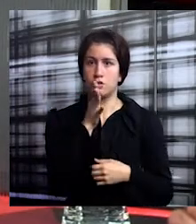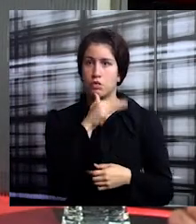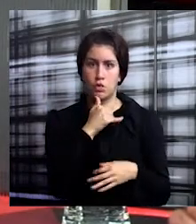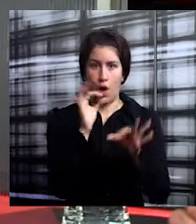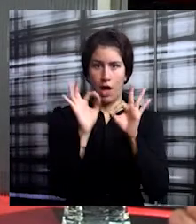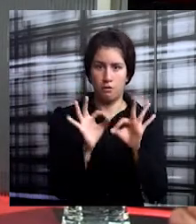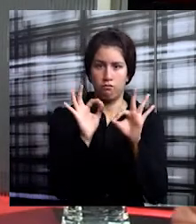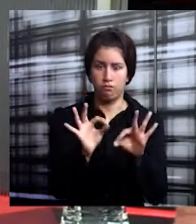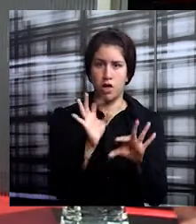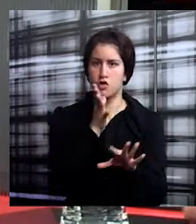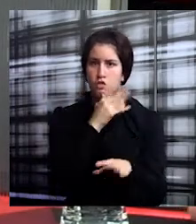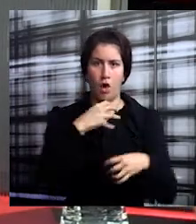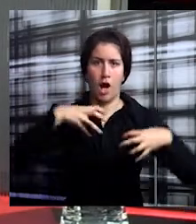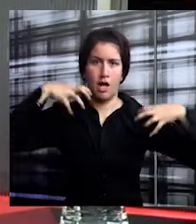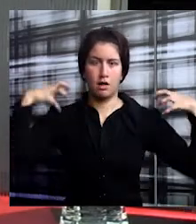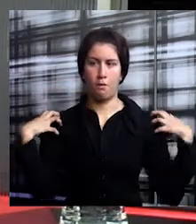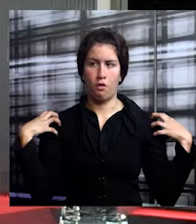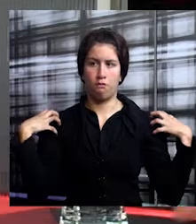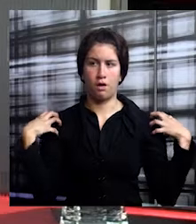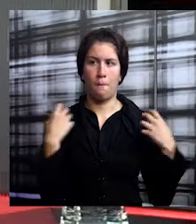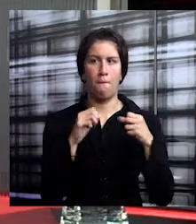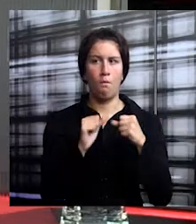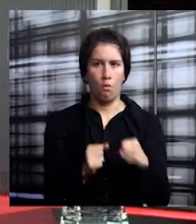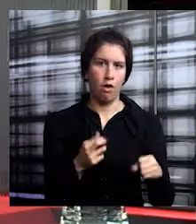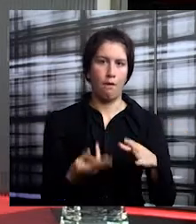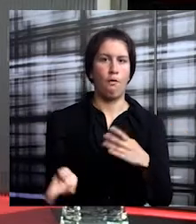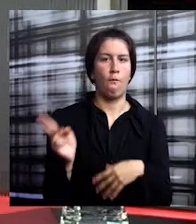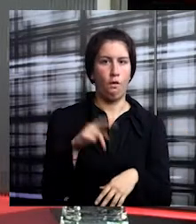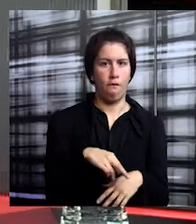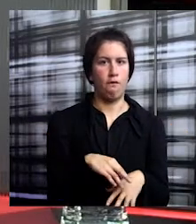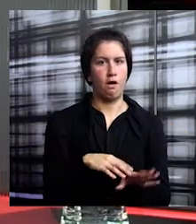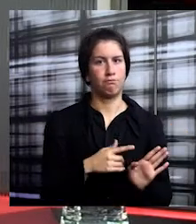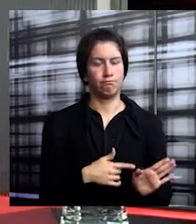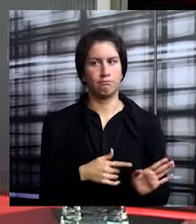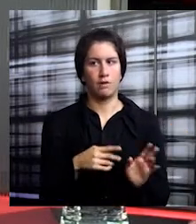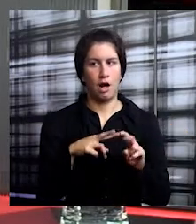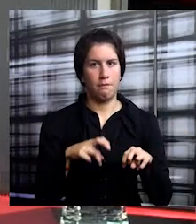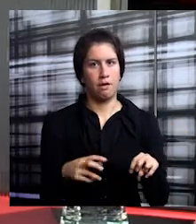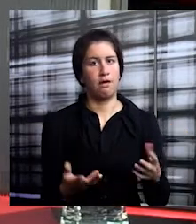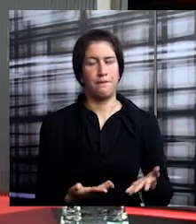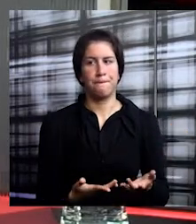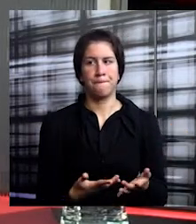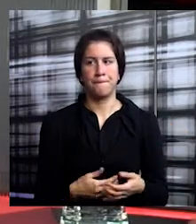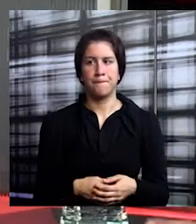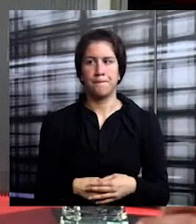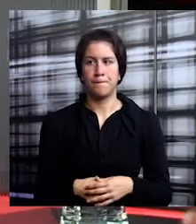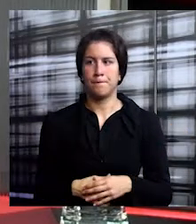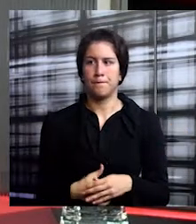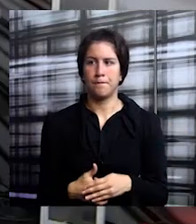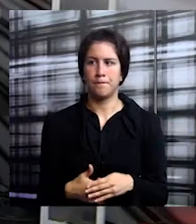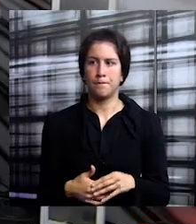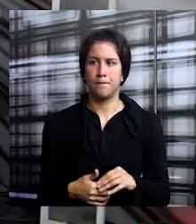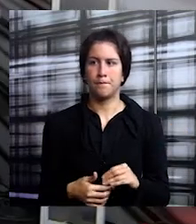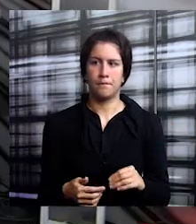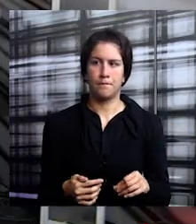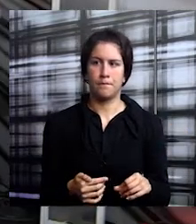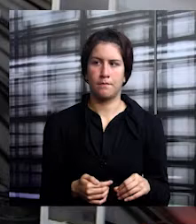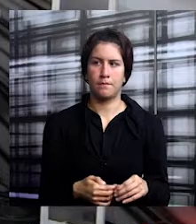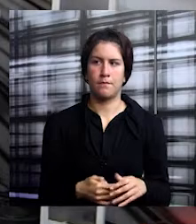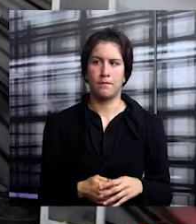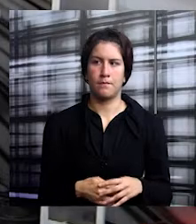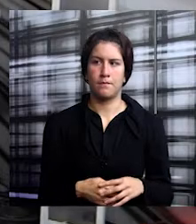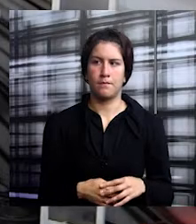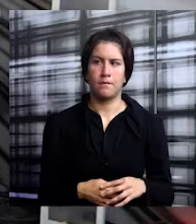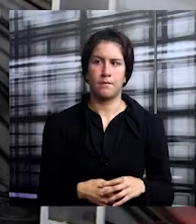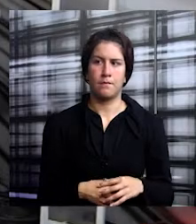conversar. ¿Qué le parece que lo que dice Abot dice esto es llevar al Ministerio Público más un tema político que